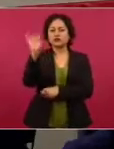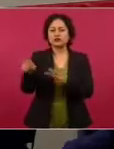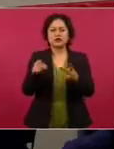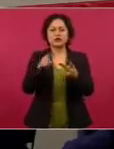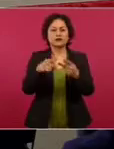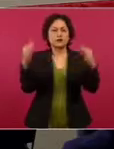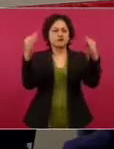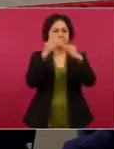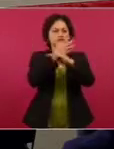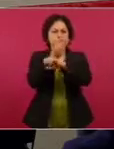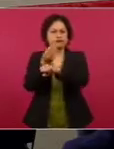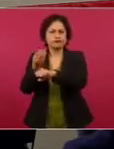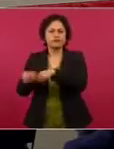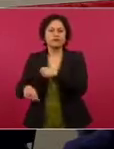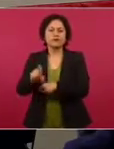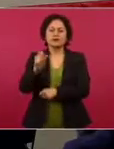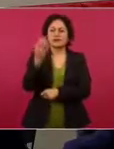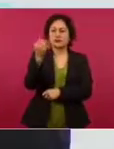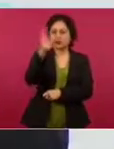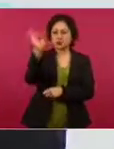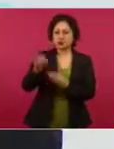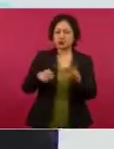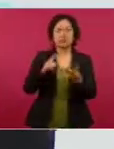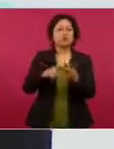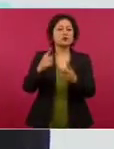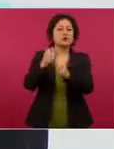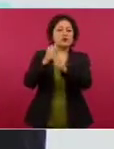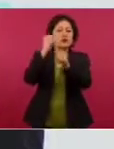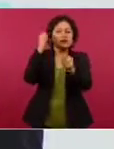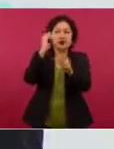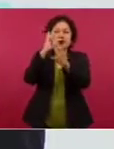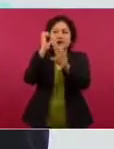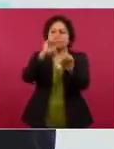el carretero con 29% y el transporte con 10.2%.